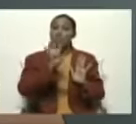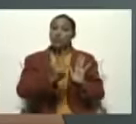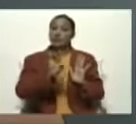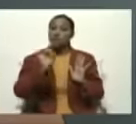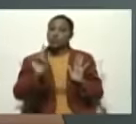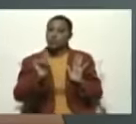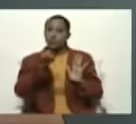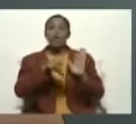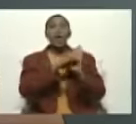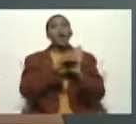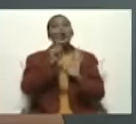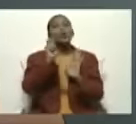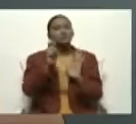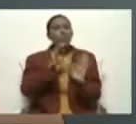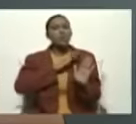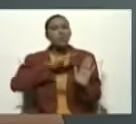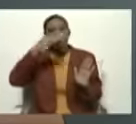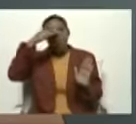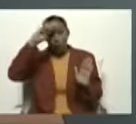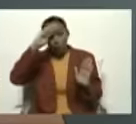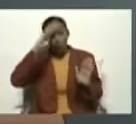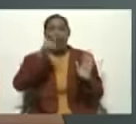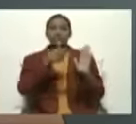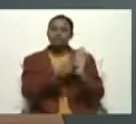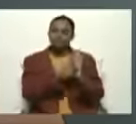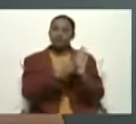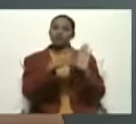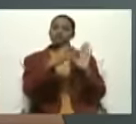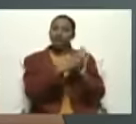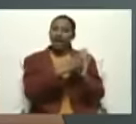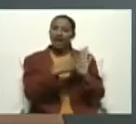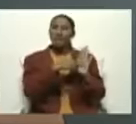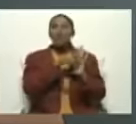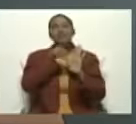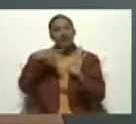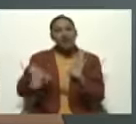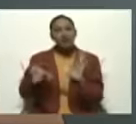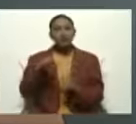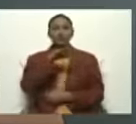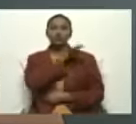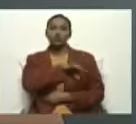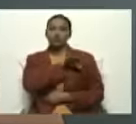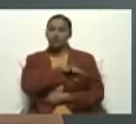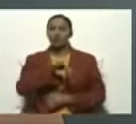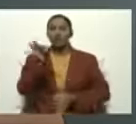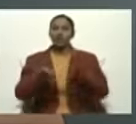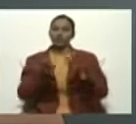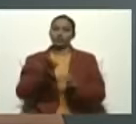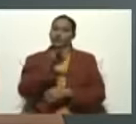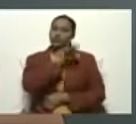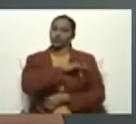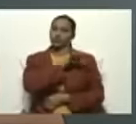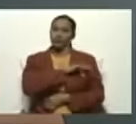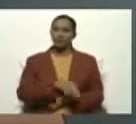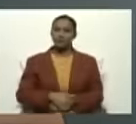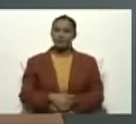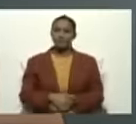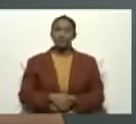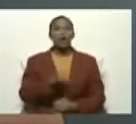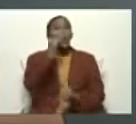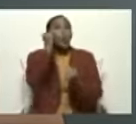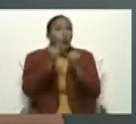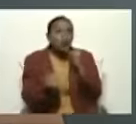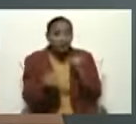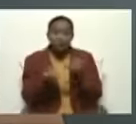nuestra Constitución, es un Estado de derecho socialista y de justicia social. Y esta última parte, que es